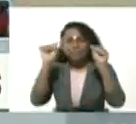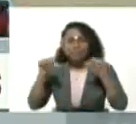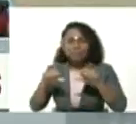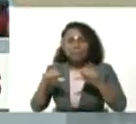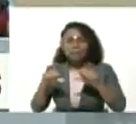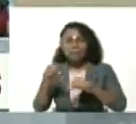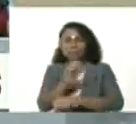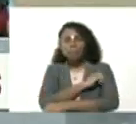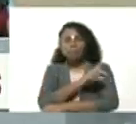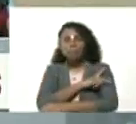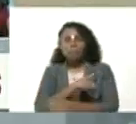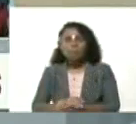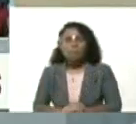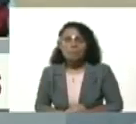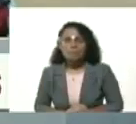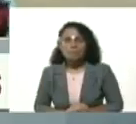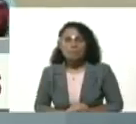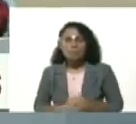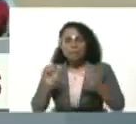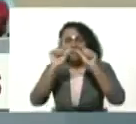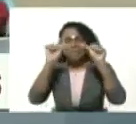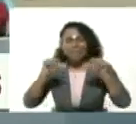protección civil,